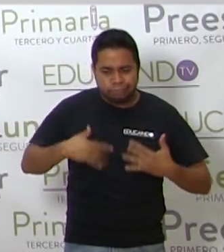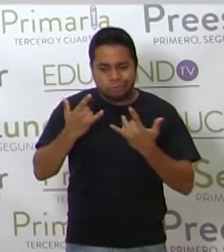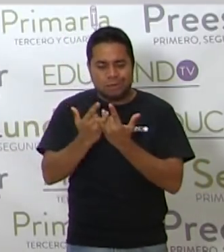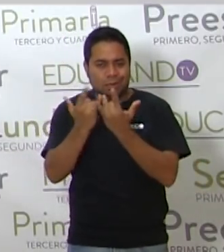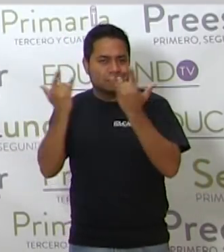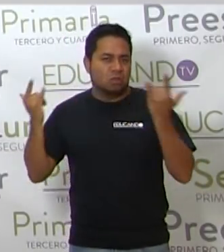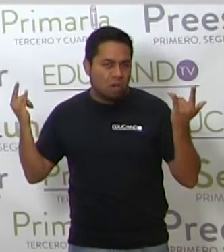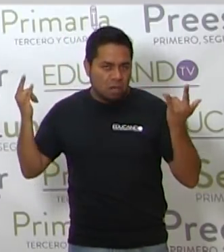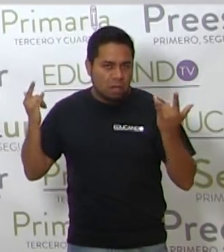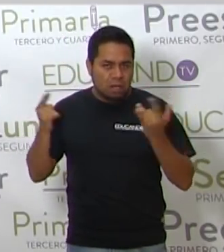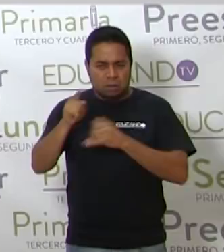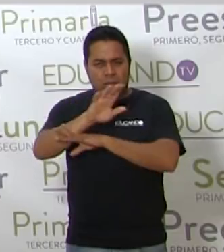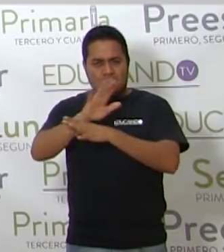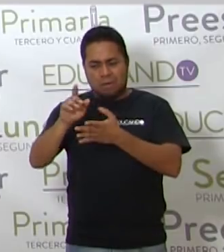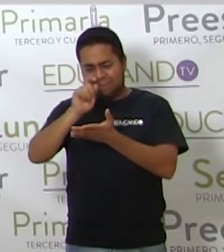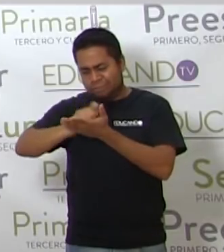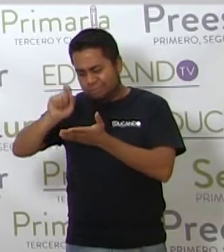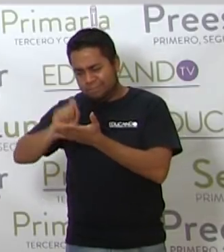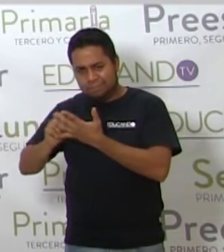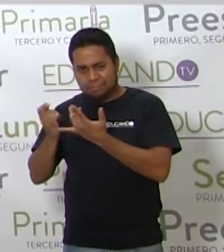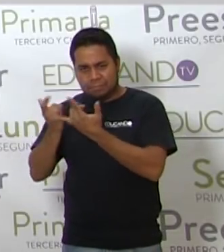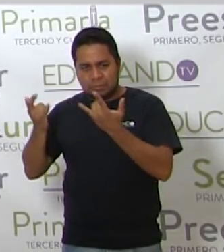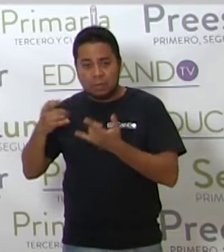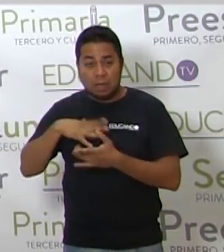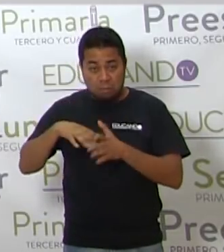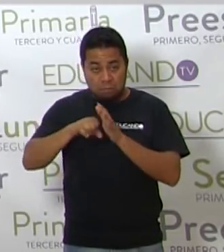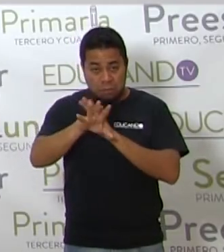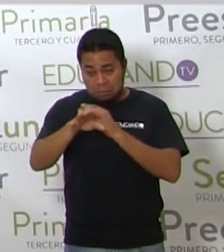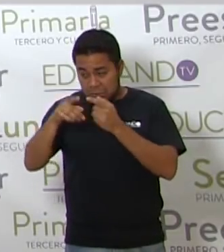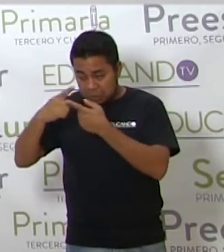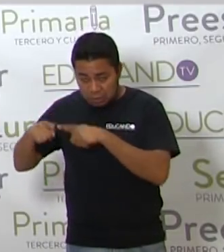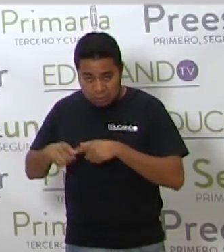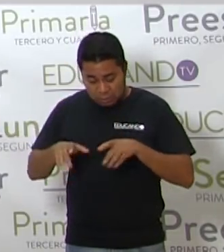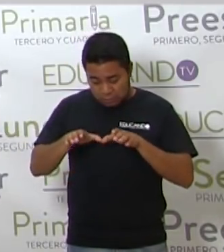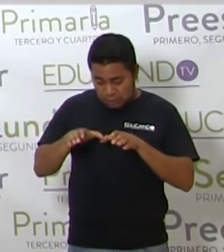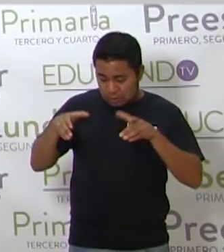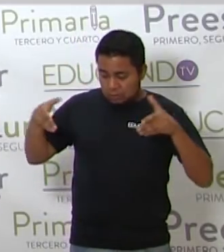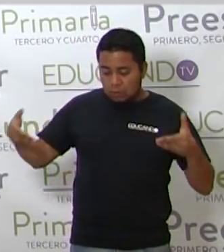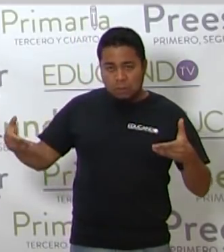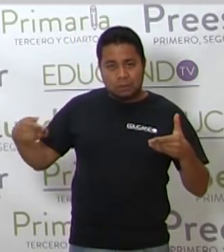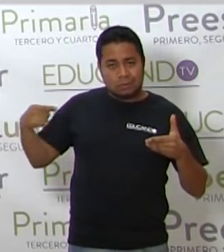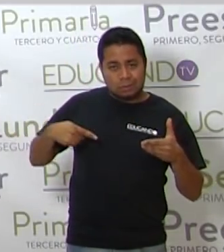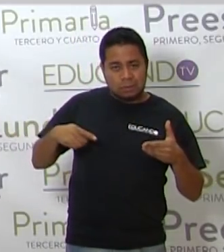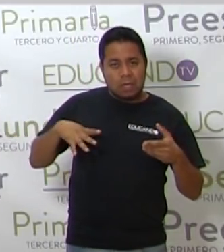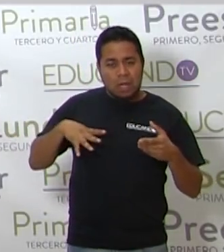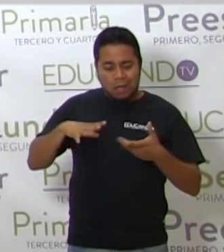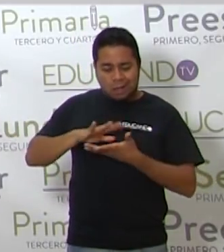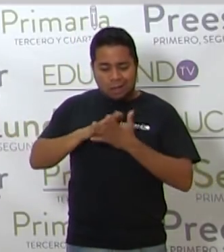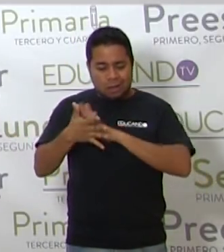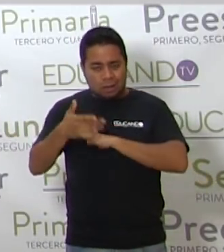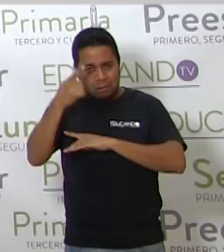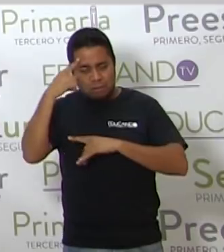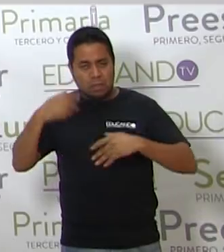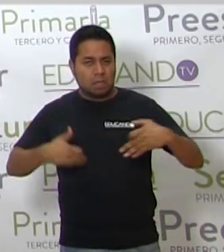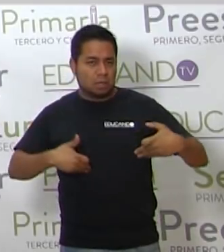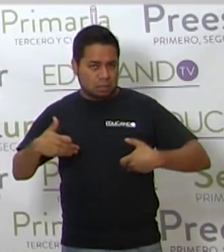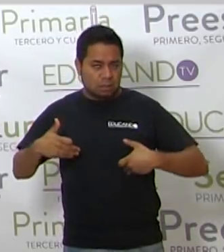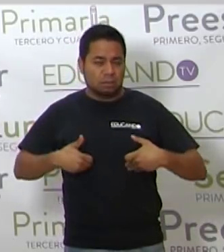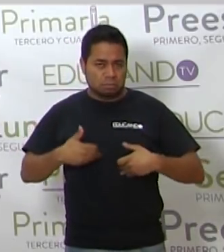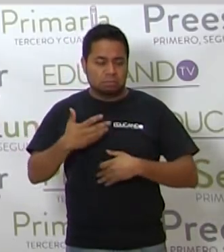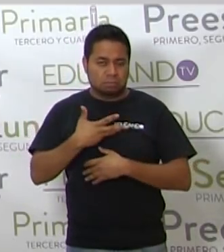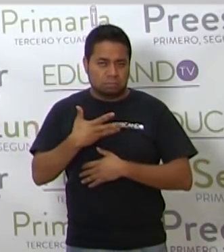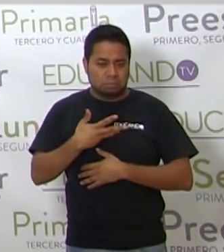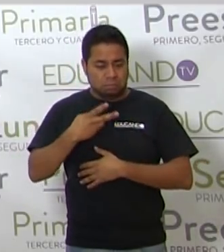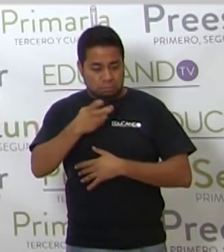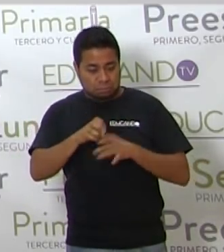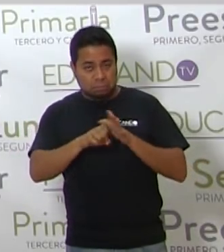muchas historias. Hay muchos cuentos que se vuelven obras de teatro, ¿bien? Y